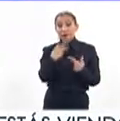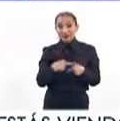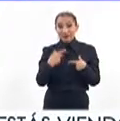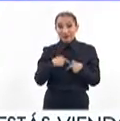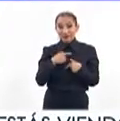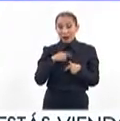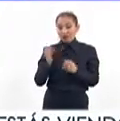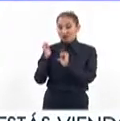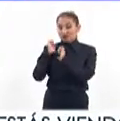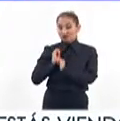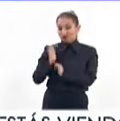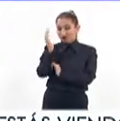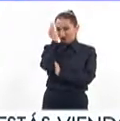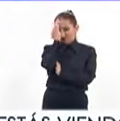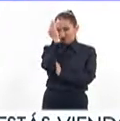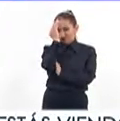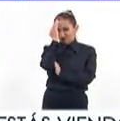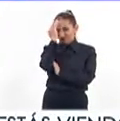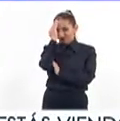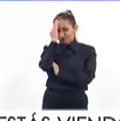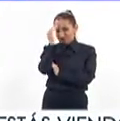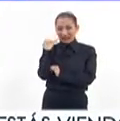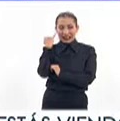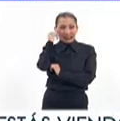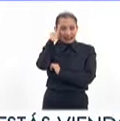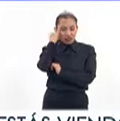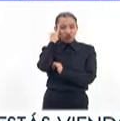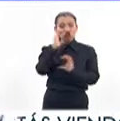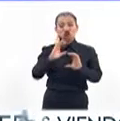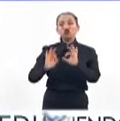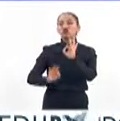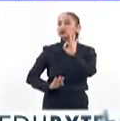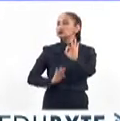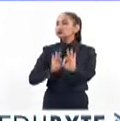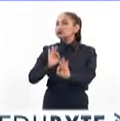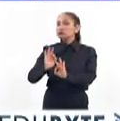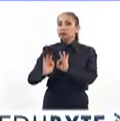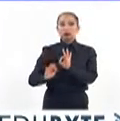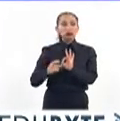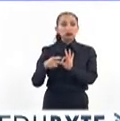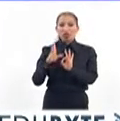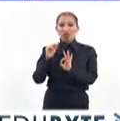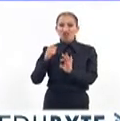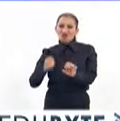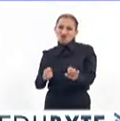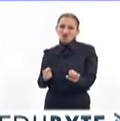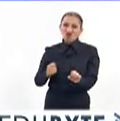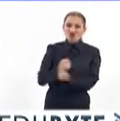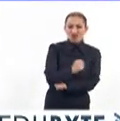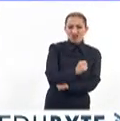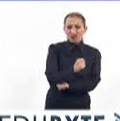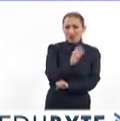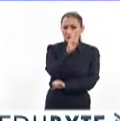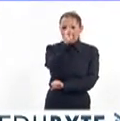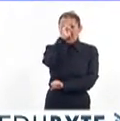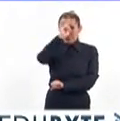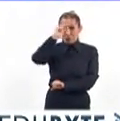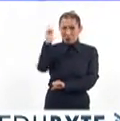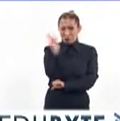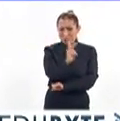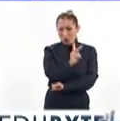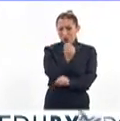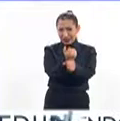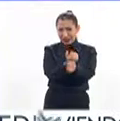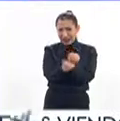que estuvieron encargados de los indios los trataban como un poquito menos